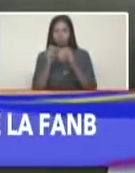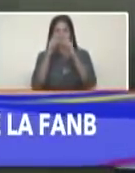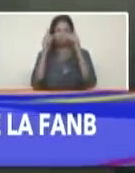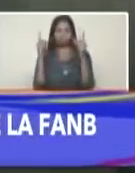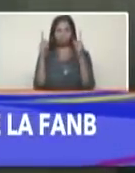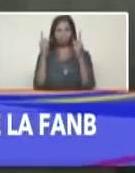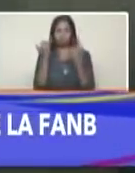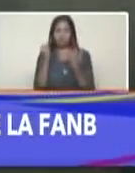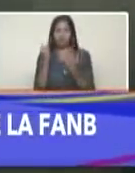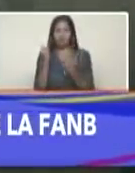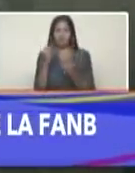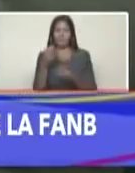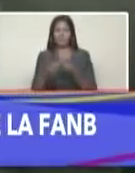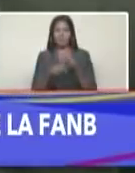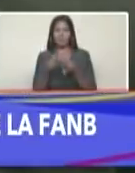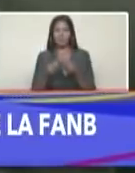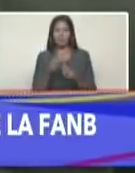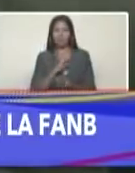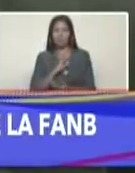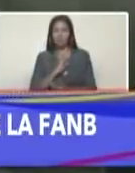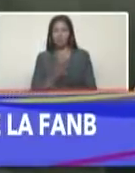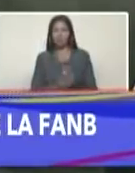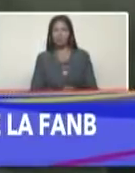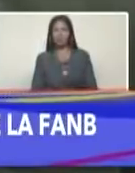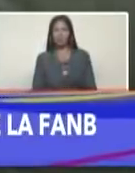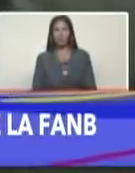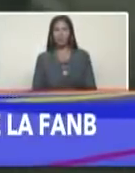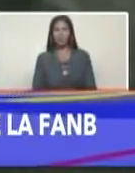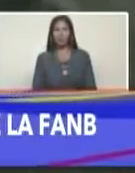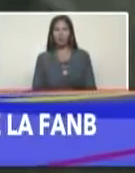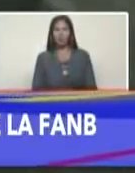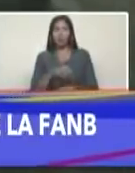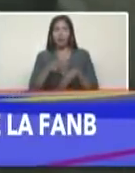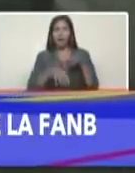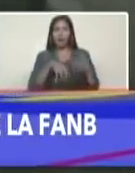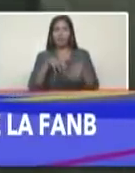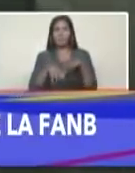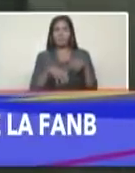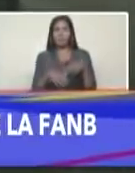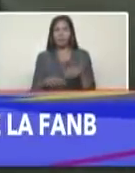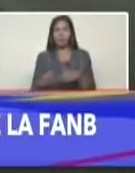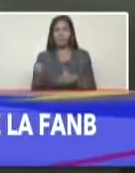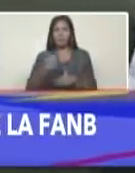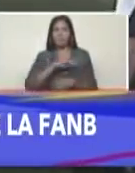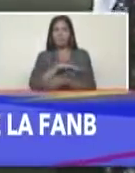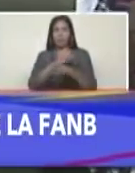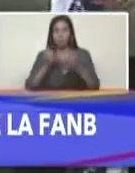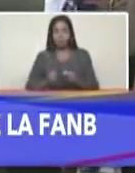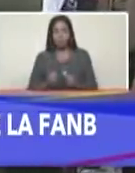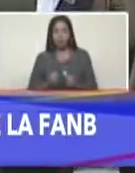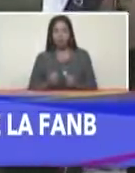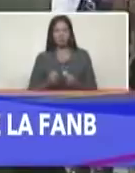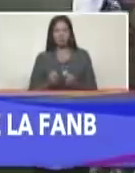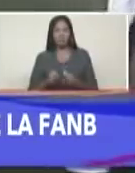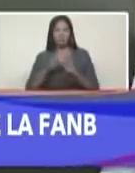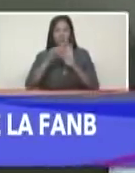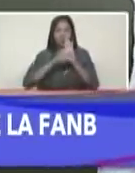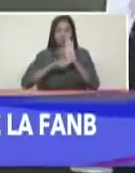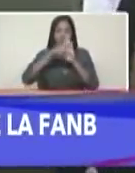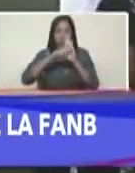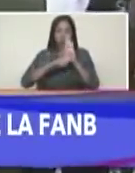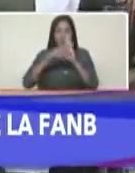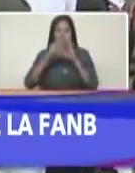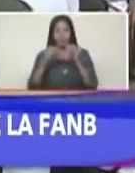para producir unos animales más resistentes a nuestra temperatura, a la humedad,